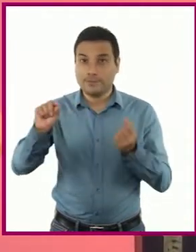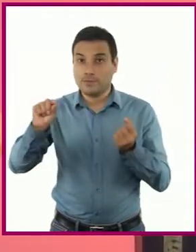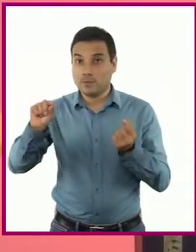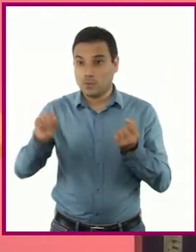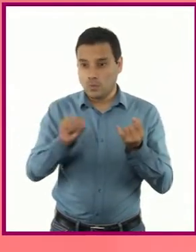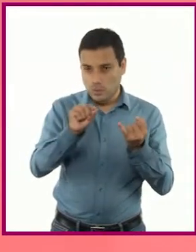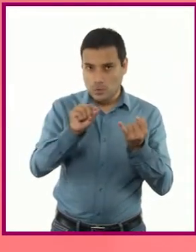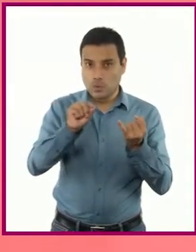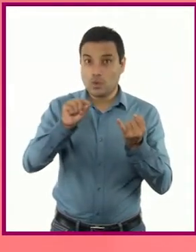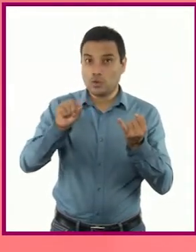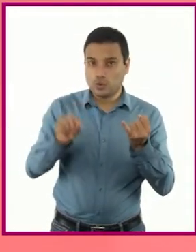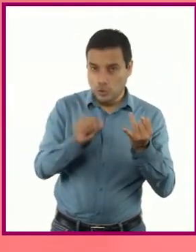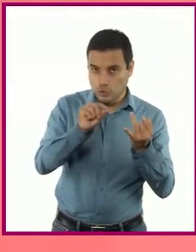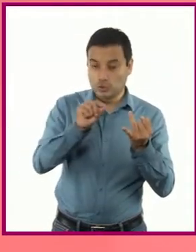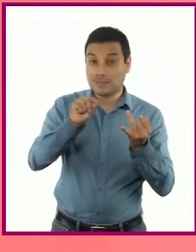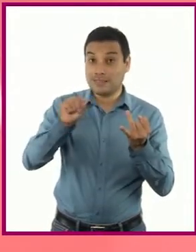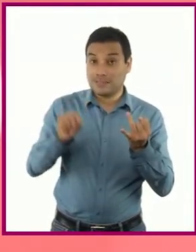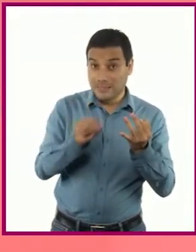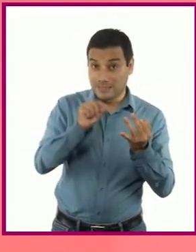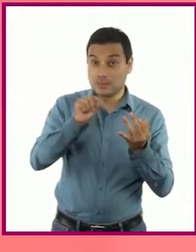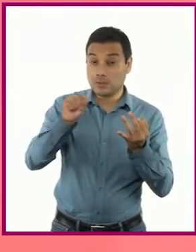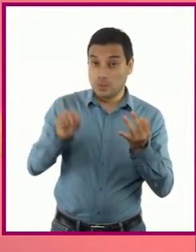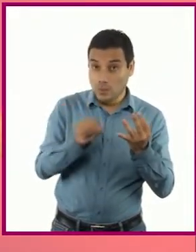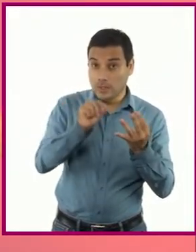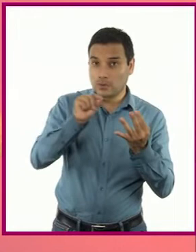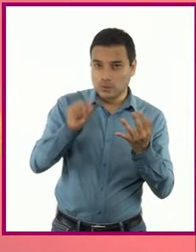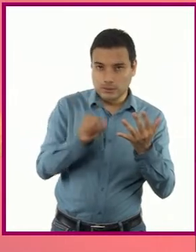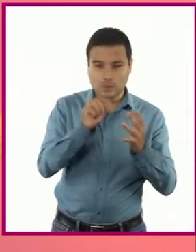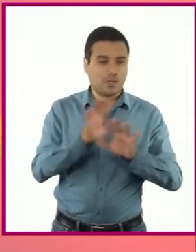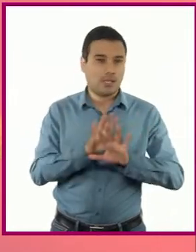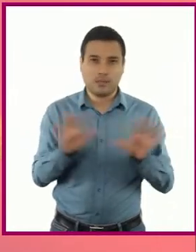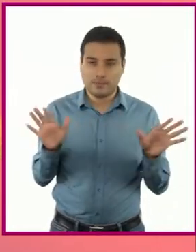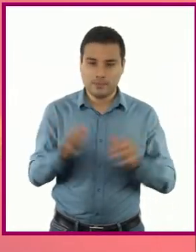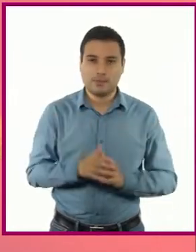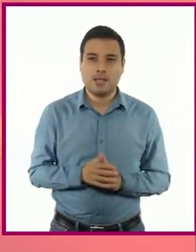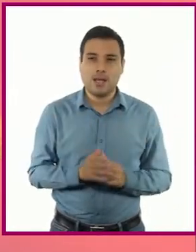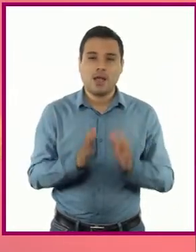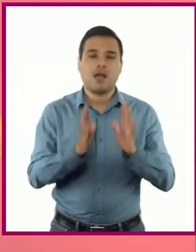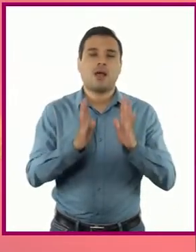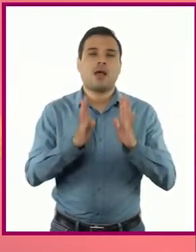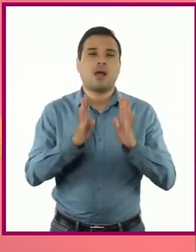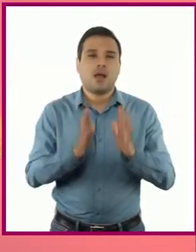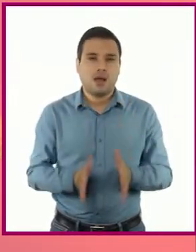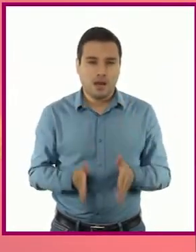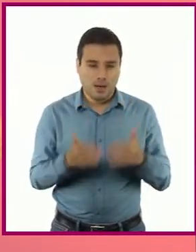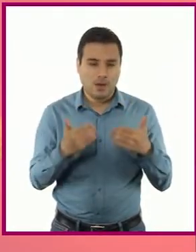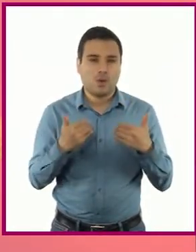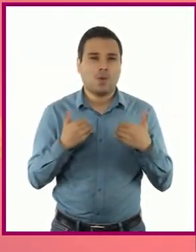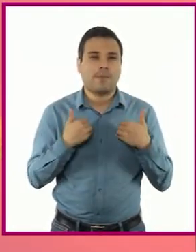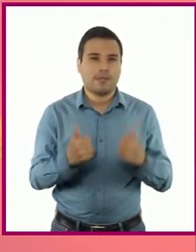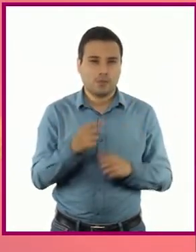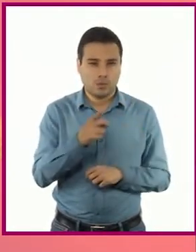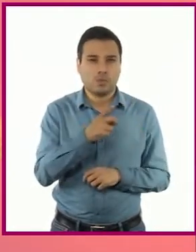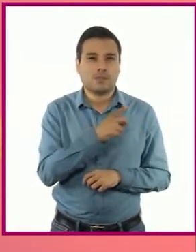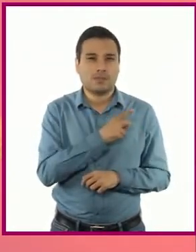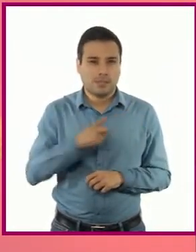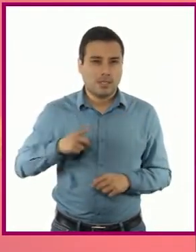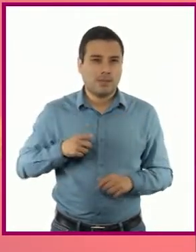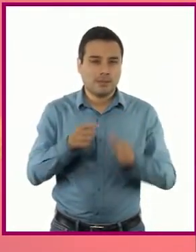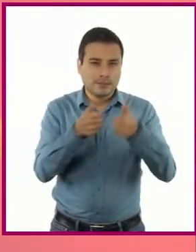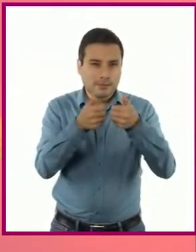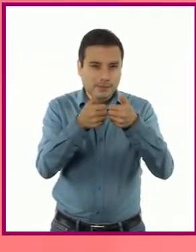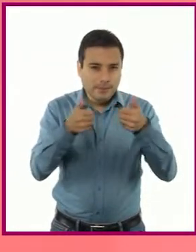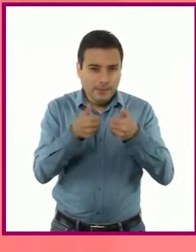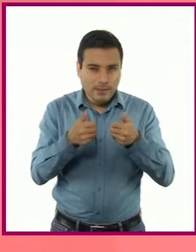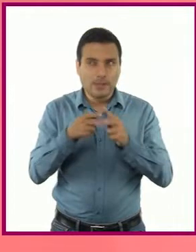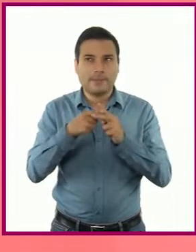y antes de antepenúltima. Ya veo por qué tenemos que distribuirlas de derecha a izquierda,